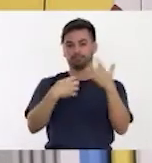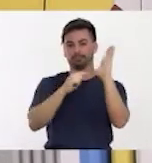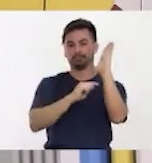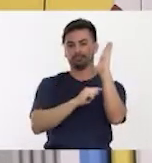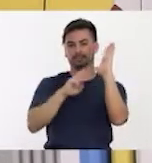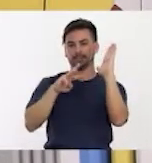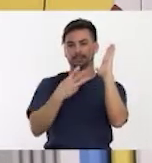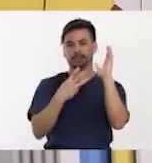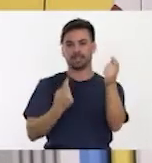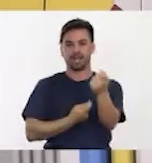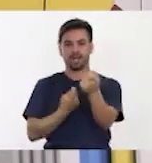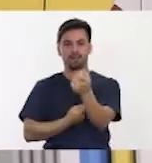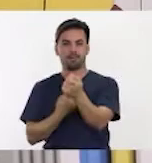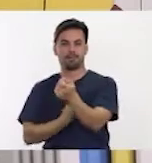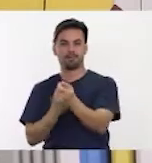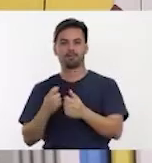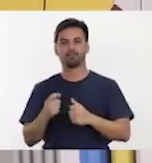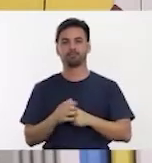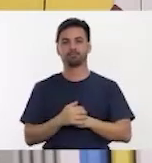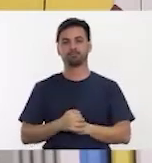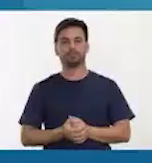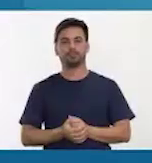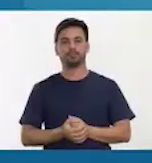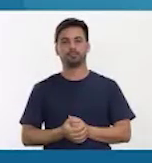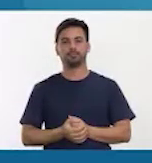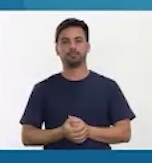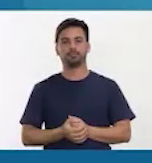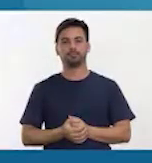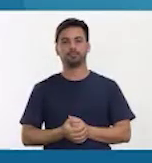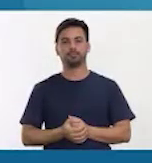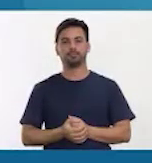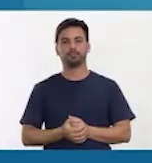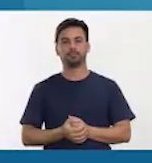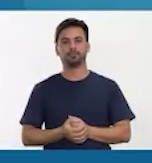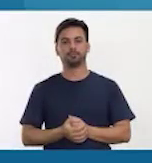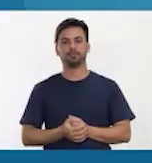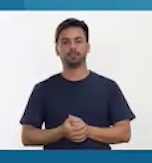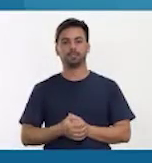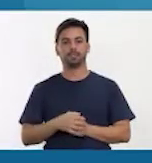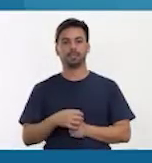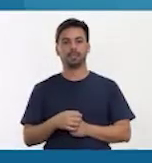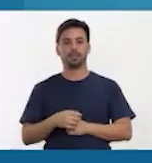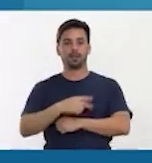y la guerra de secesión. Y vamos a comenzar